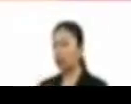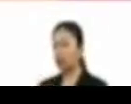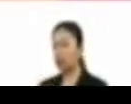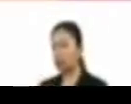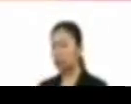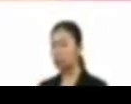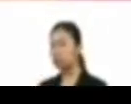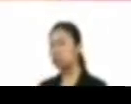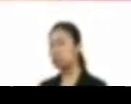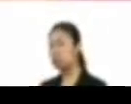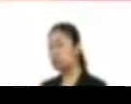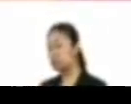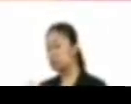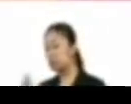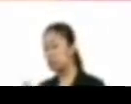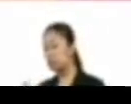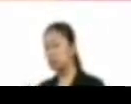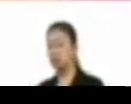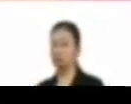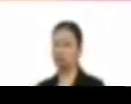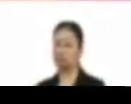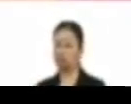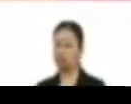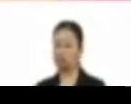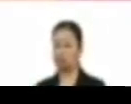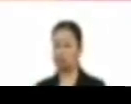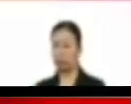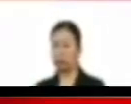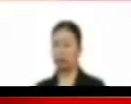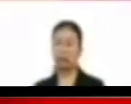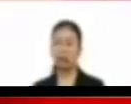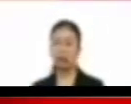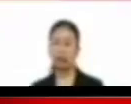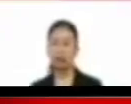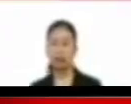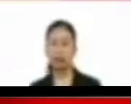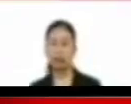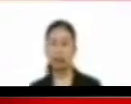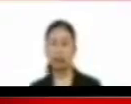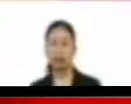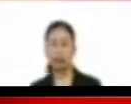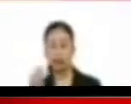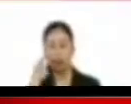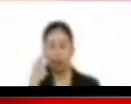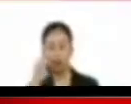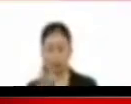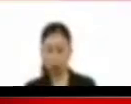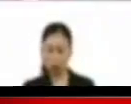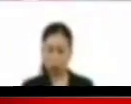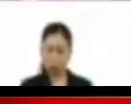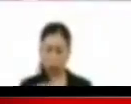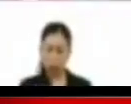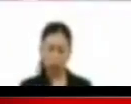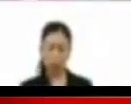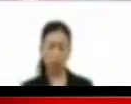les parece a ustedes que en vez de que los elija la Cámara de Diputados, los elija el pueblo de México?